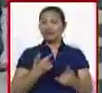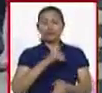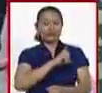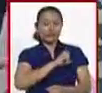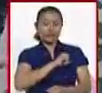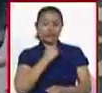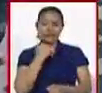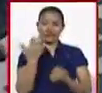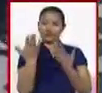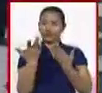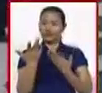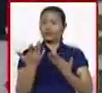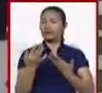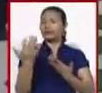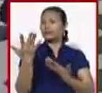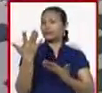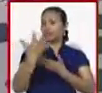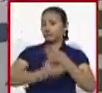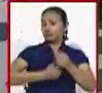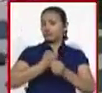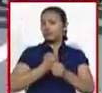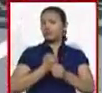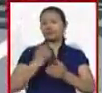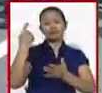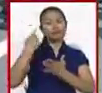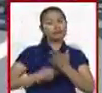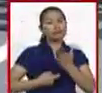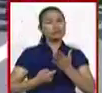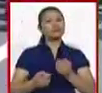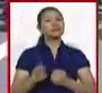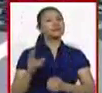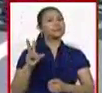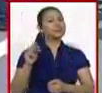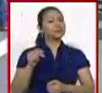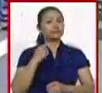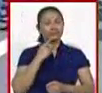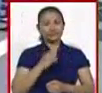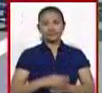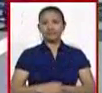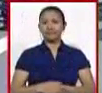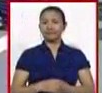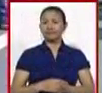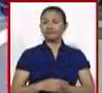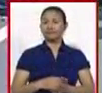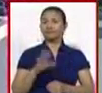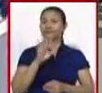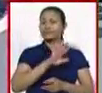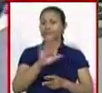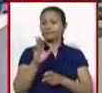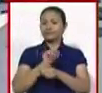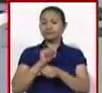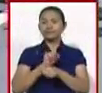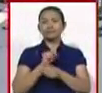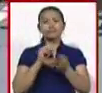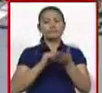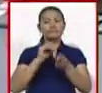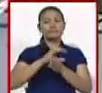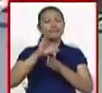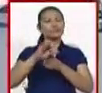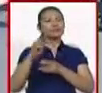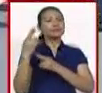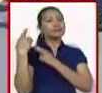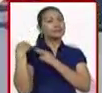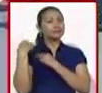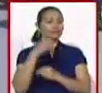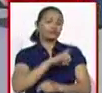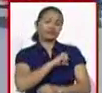diciendo a la policía, espero un ratito, unos 5 o 4 años, después con multa y todo le cobro, entonces tampoco no es. Y eso no ha hecho su trabajo, yo creo que es un incumplimiento de deberes de la